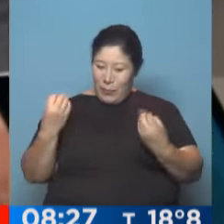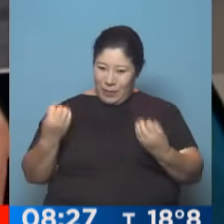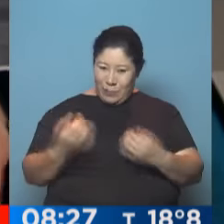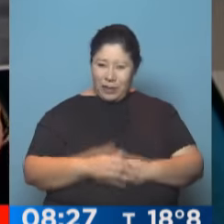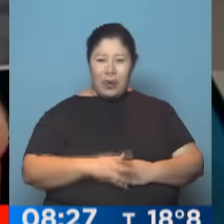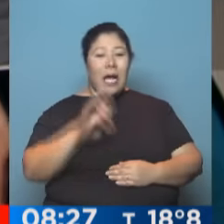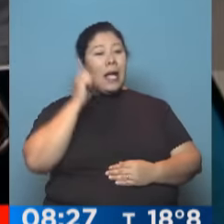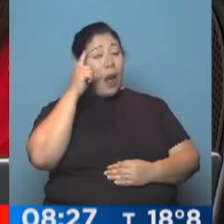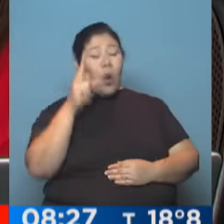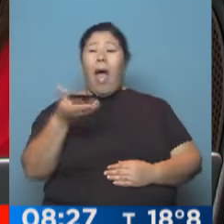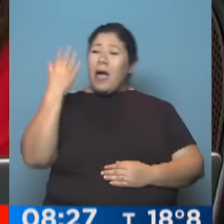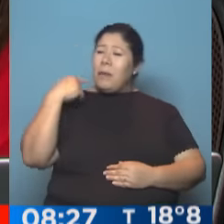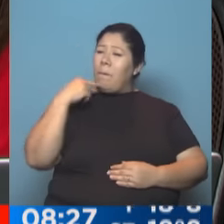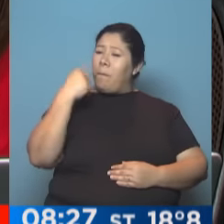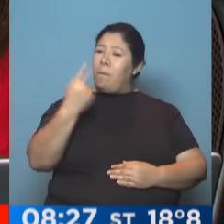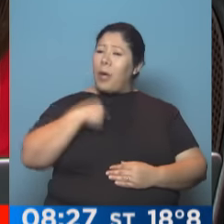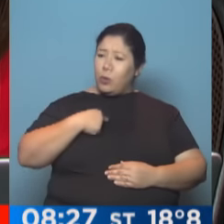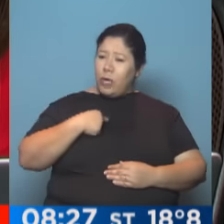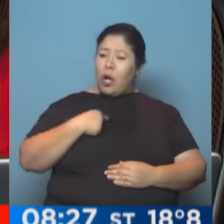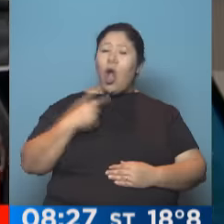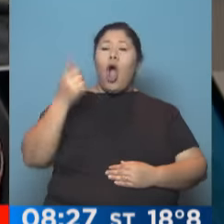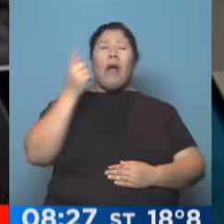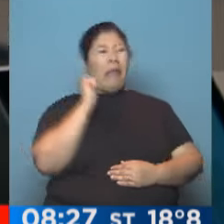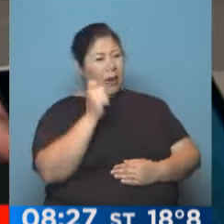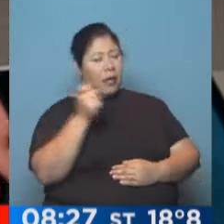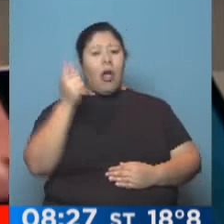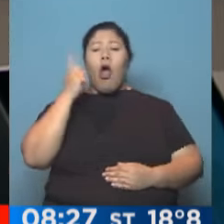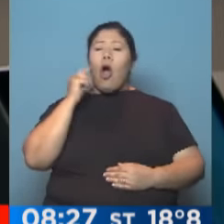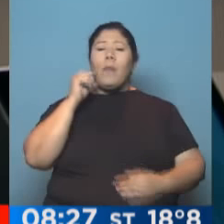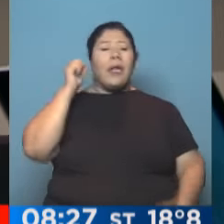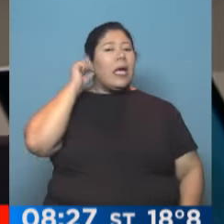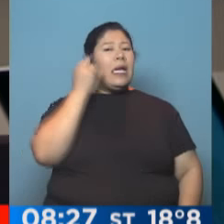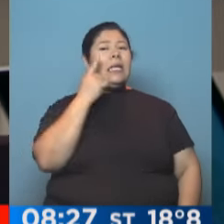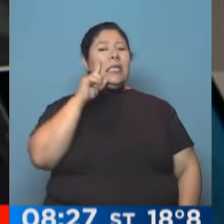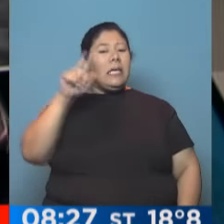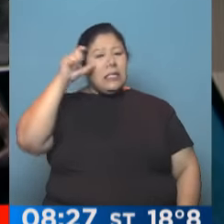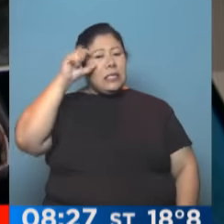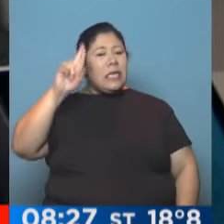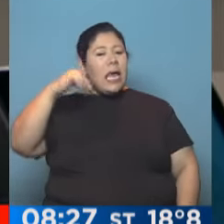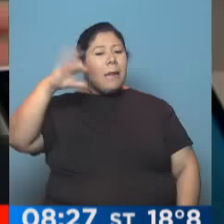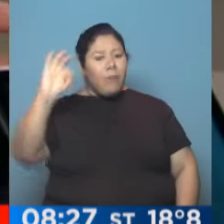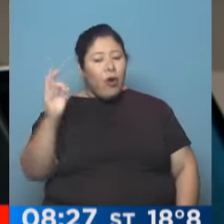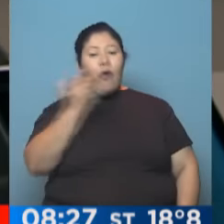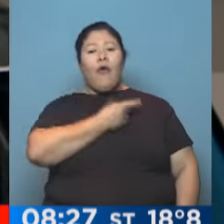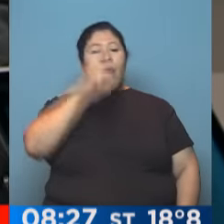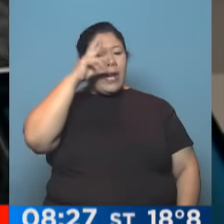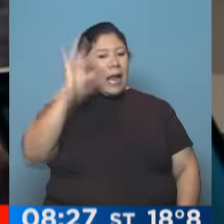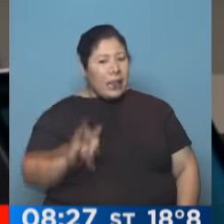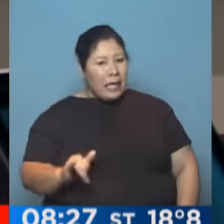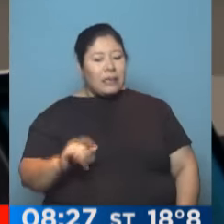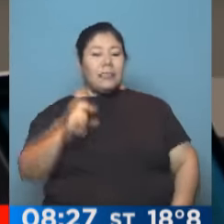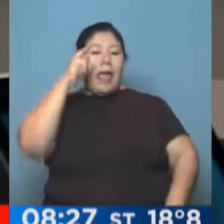preguntaron por vos ayer quién te preguntó por m te mandó saludo Guillermo Fernández El cantor de guillermito Fernández ex